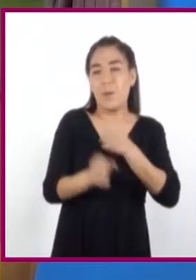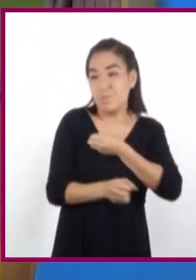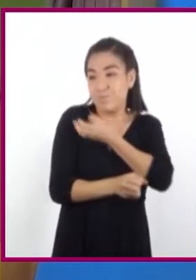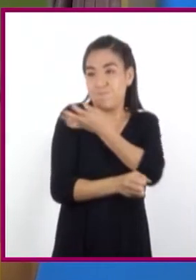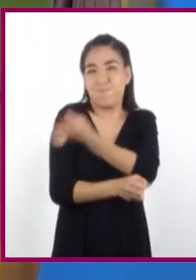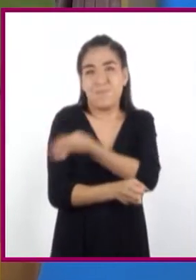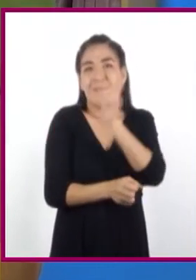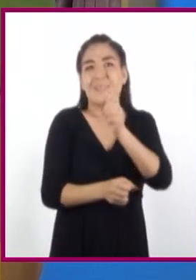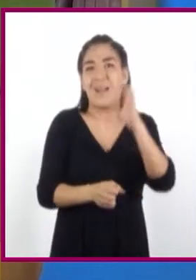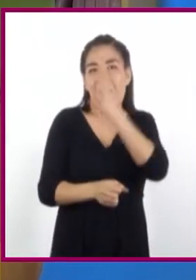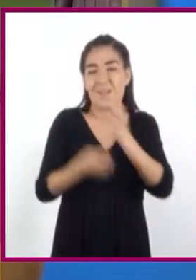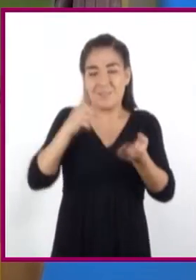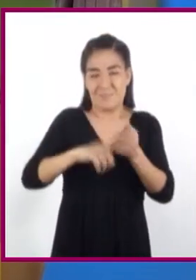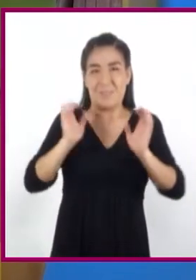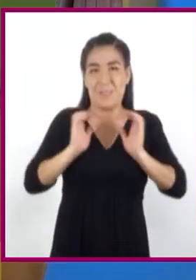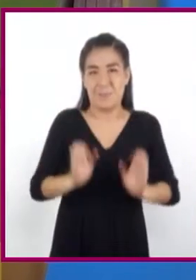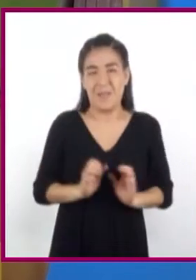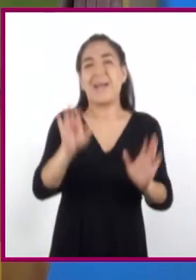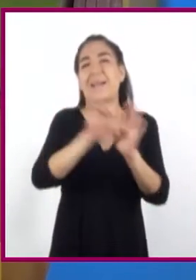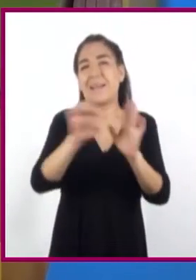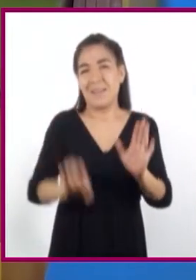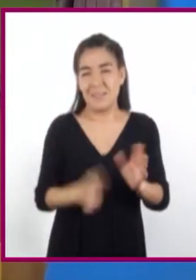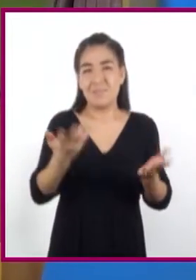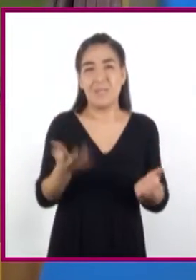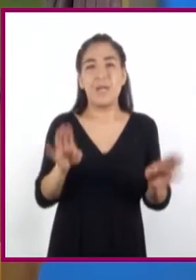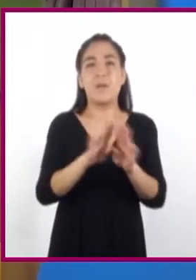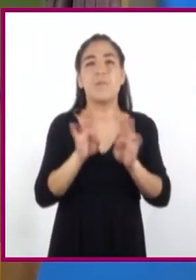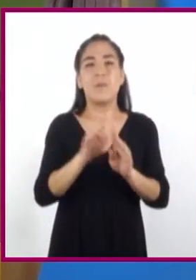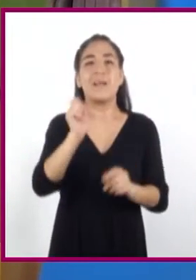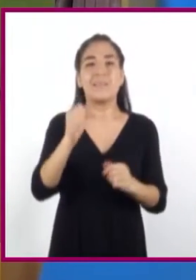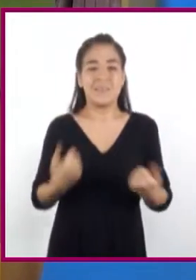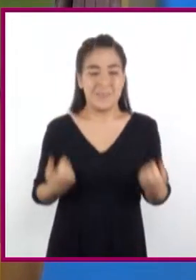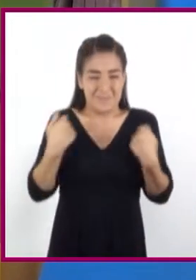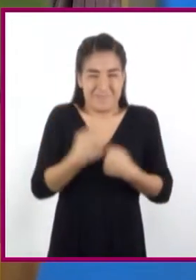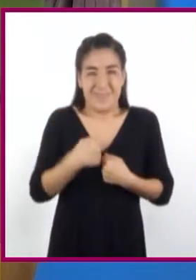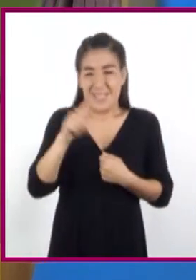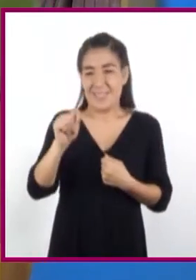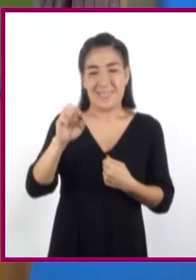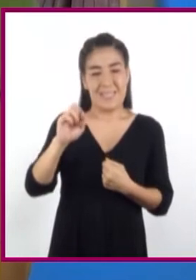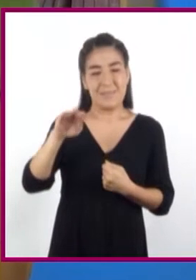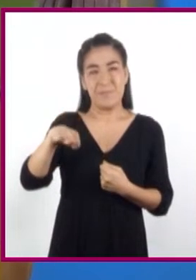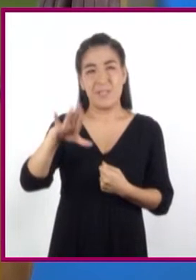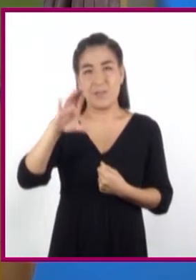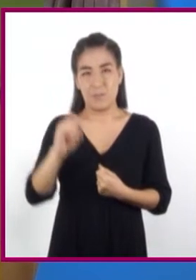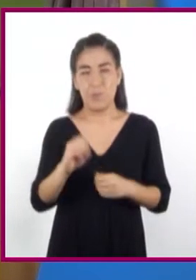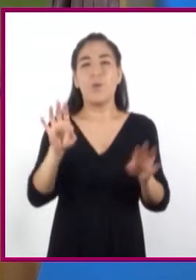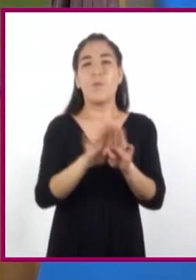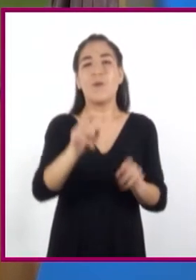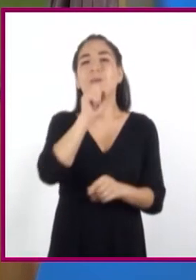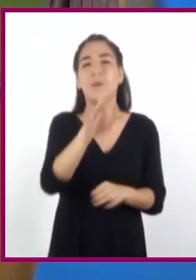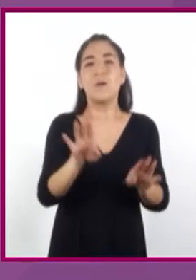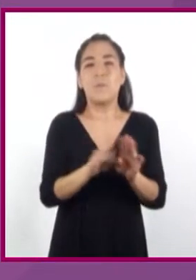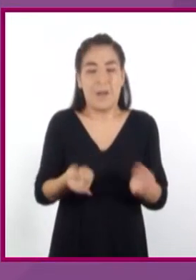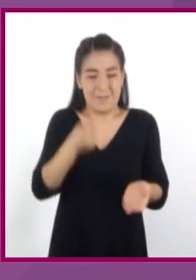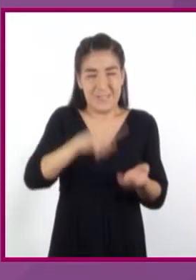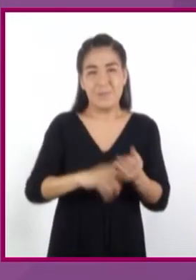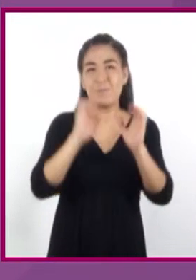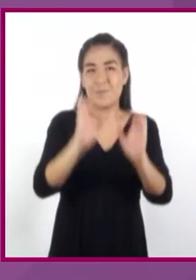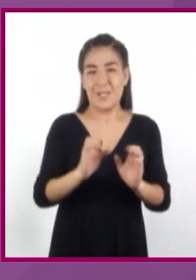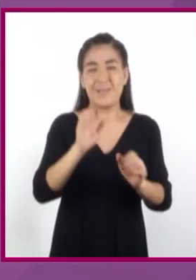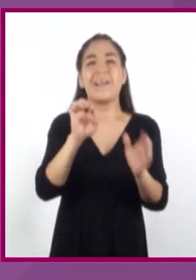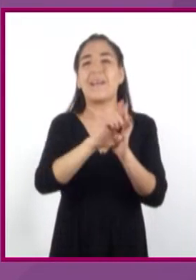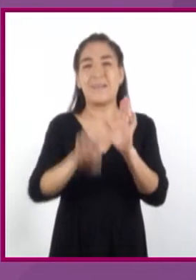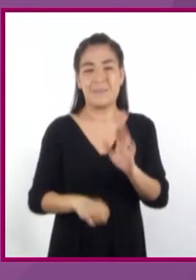calor de tu cuerpo. Es decir, es un buen aislante térmico. Otros objetos también sirven como aislantes térmicos, por